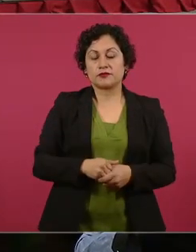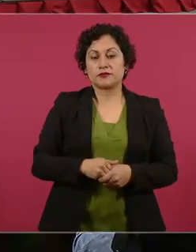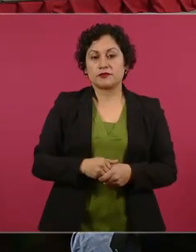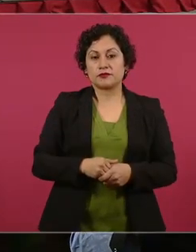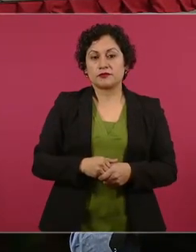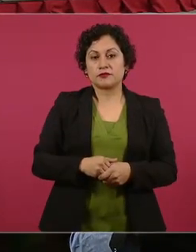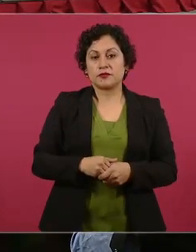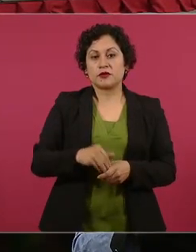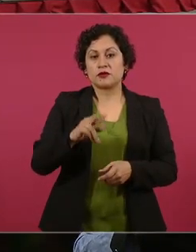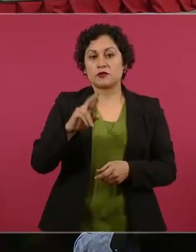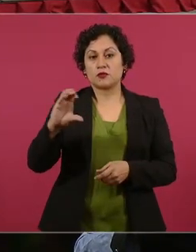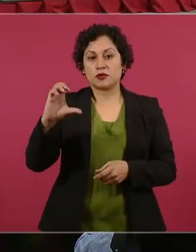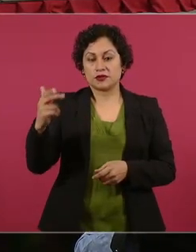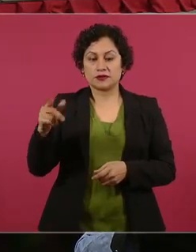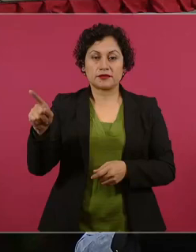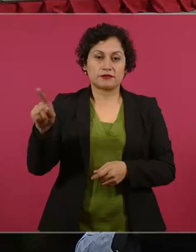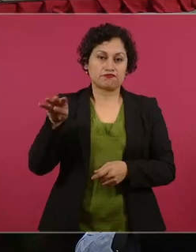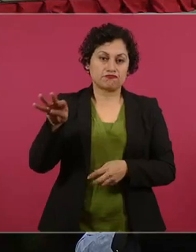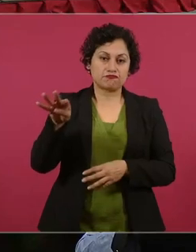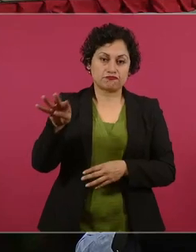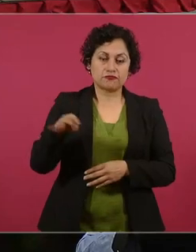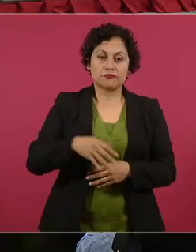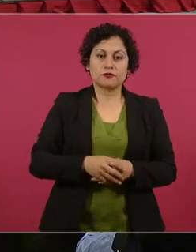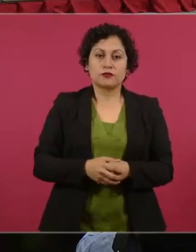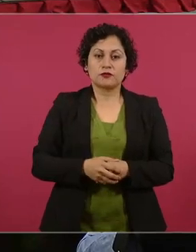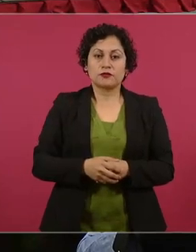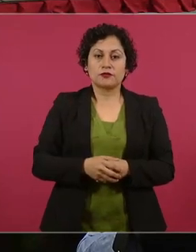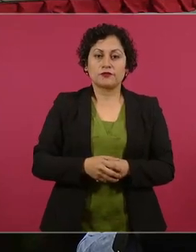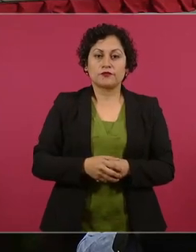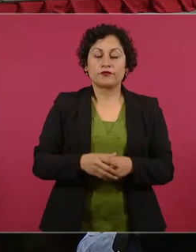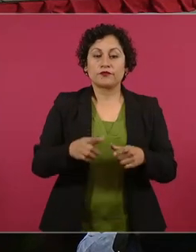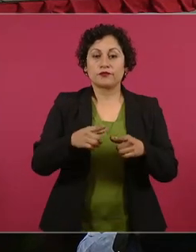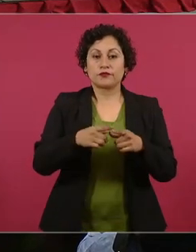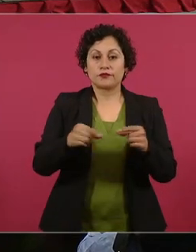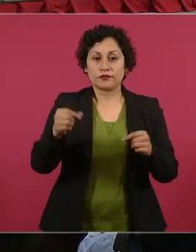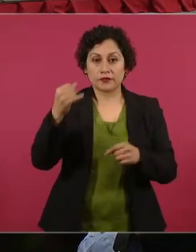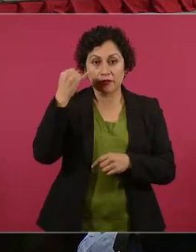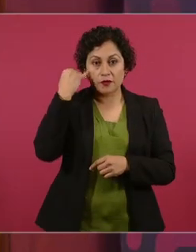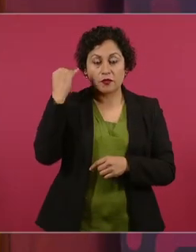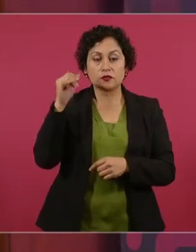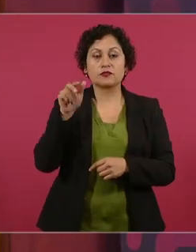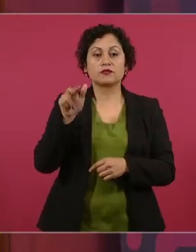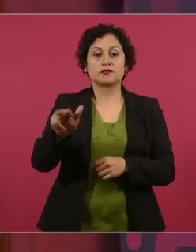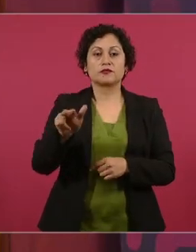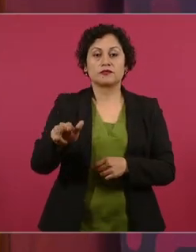República Checa 19, Japón 18.